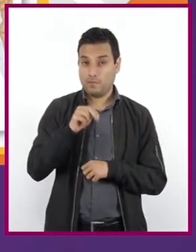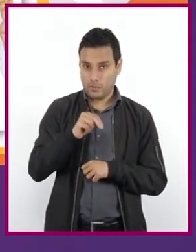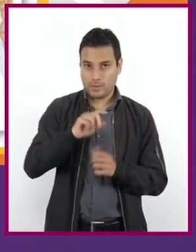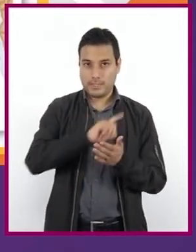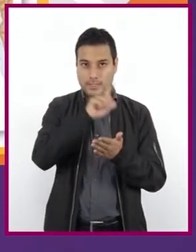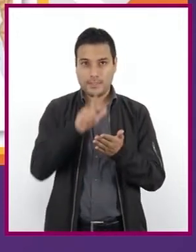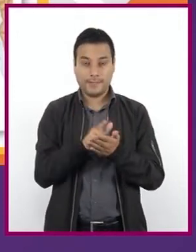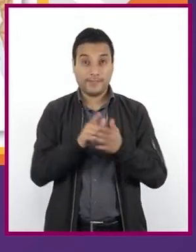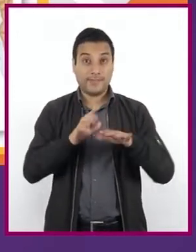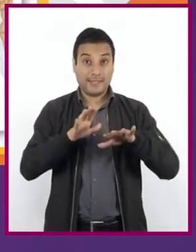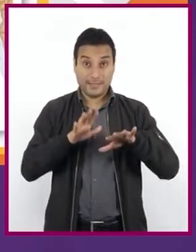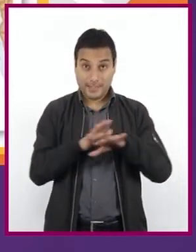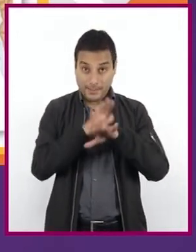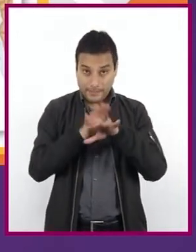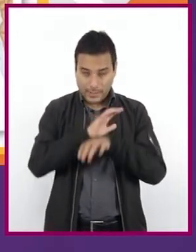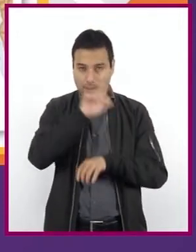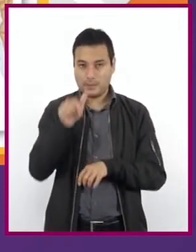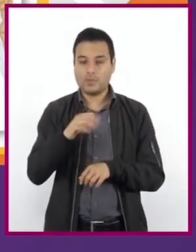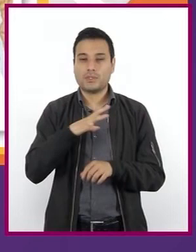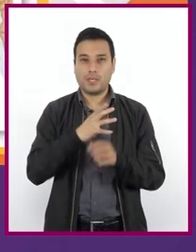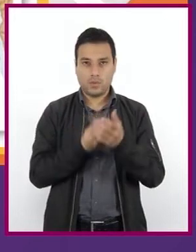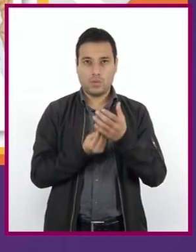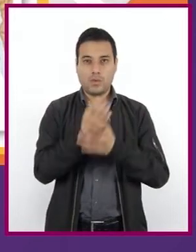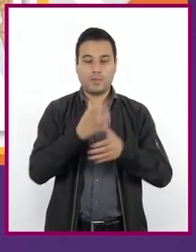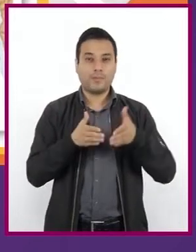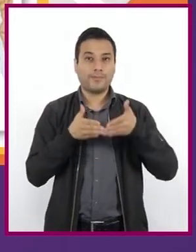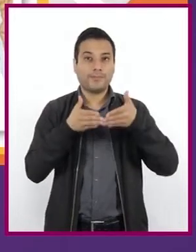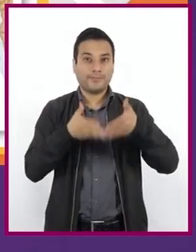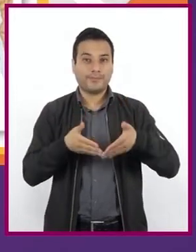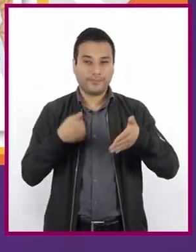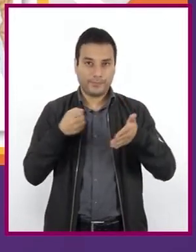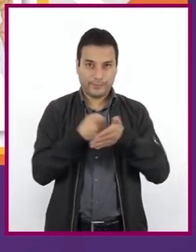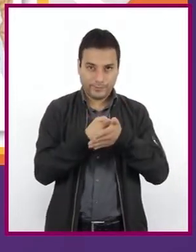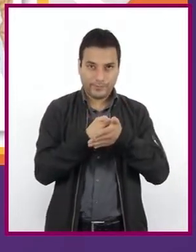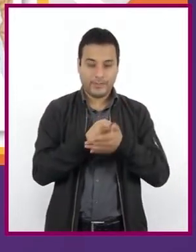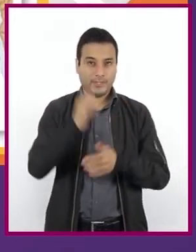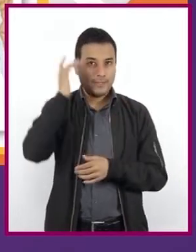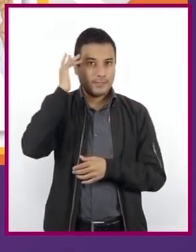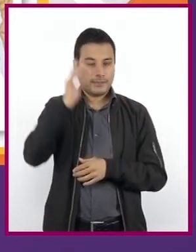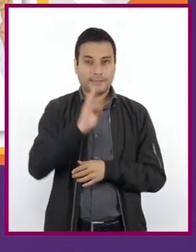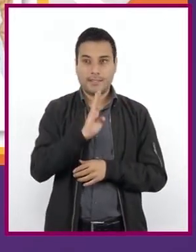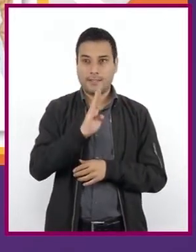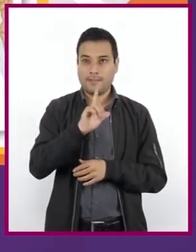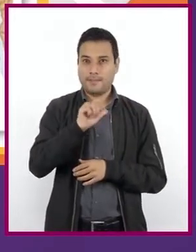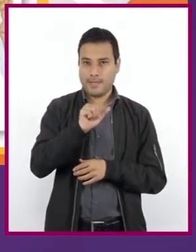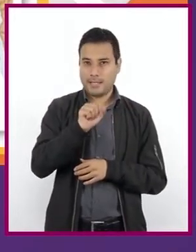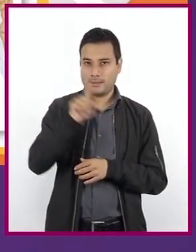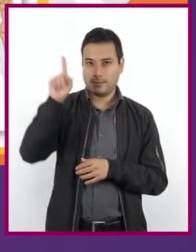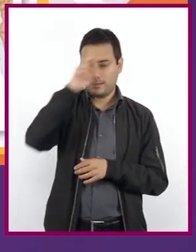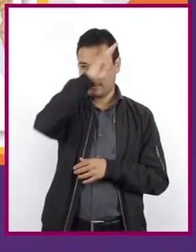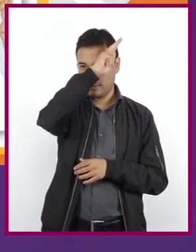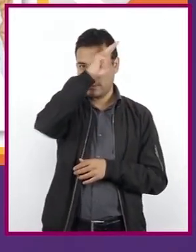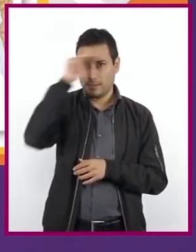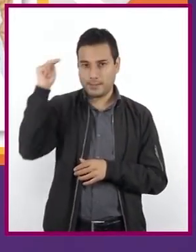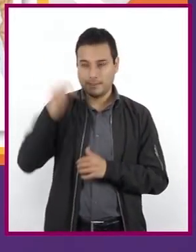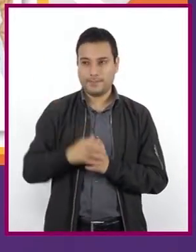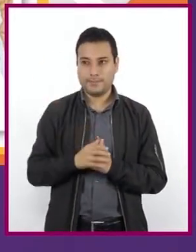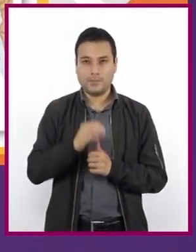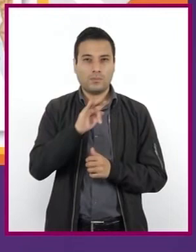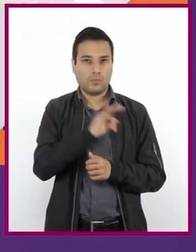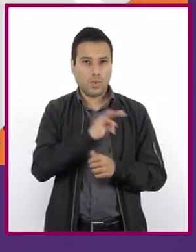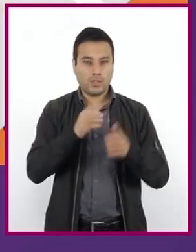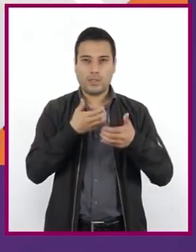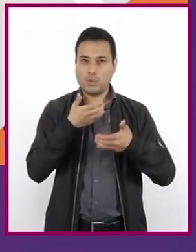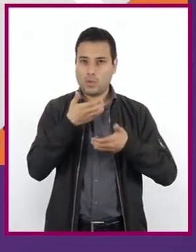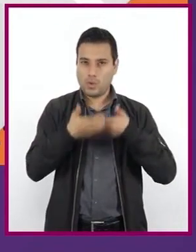del Océano Pacífico como el puerto de San Blas, en Nayarit, para fomentar el libre